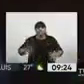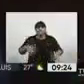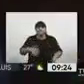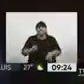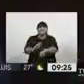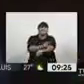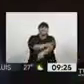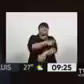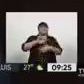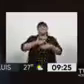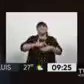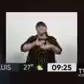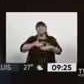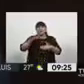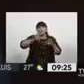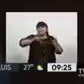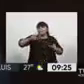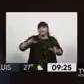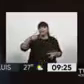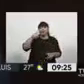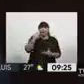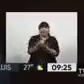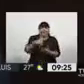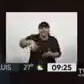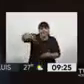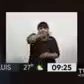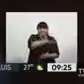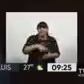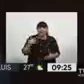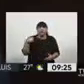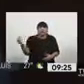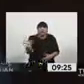y la alegría de la comunidad no podría transmitirla. Lloraban de emoción.